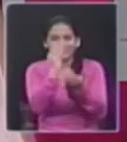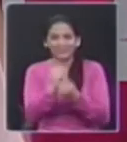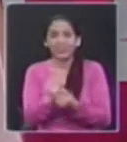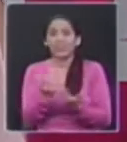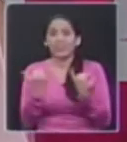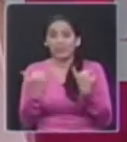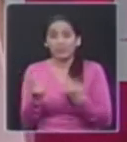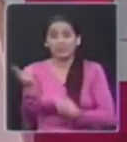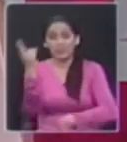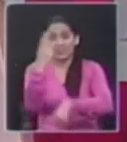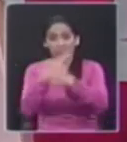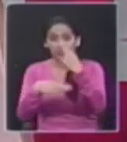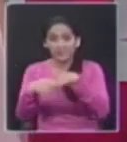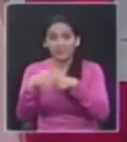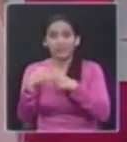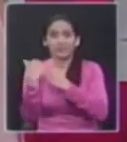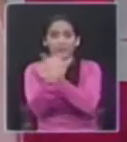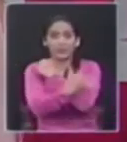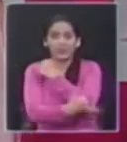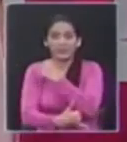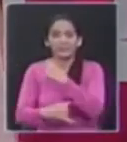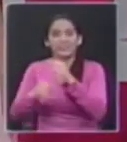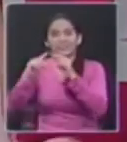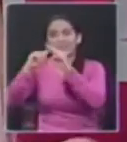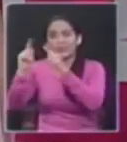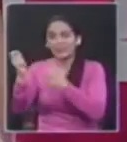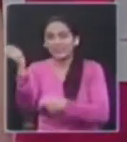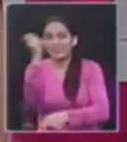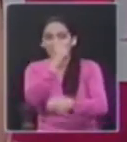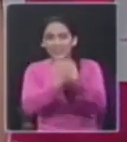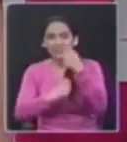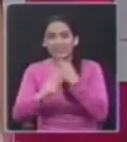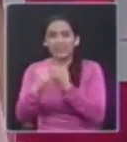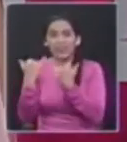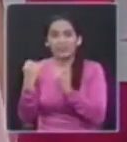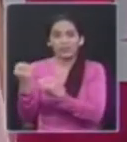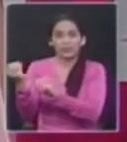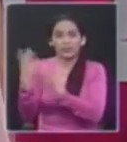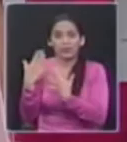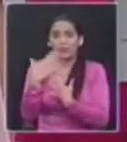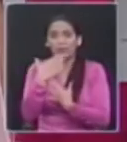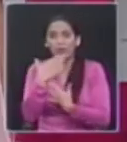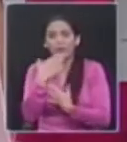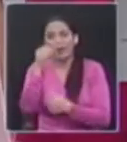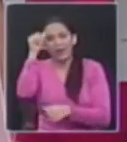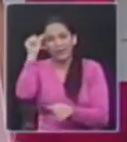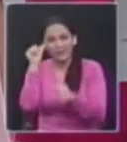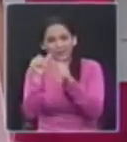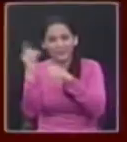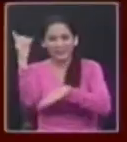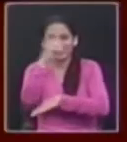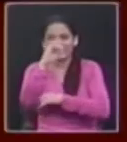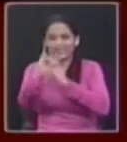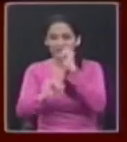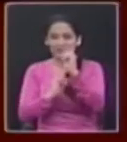en Cuenca y nos cuenta qué novedades tendrán por el Día Internacional de la Mujer.